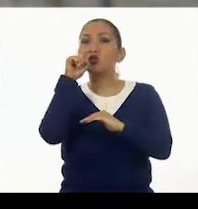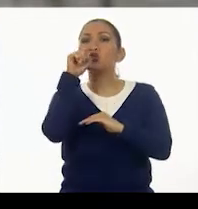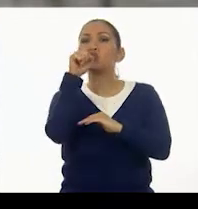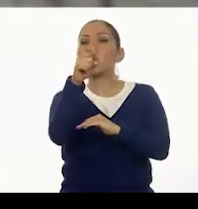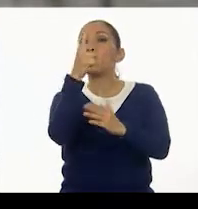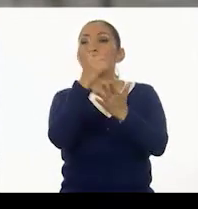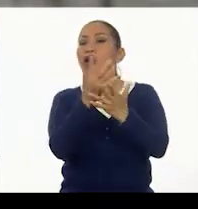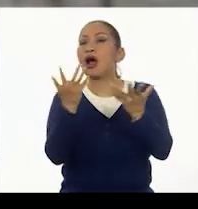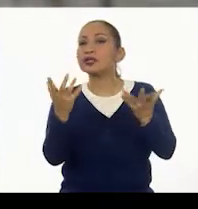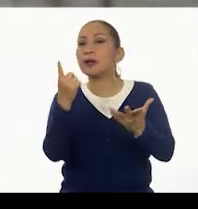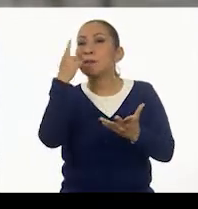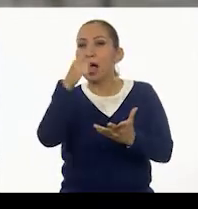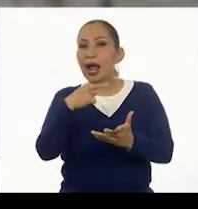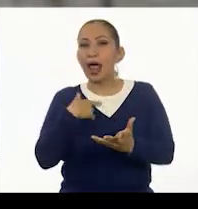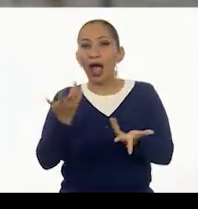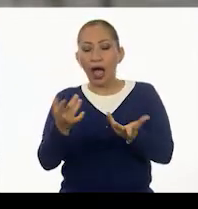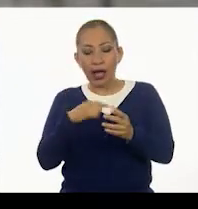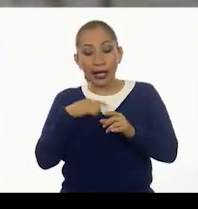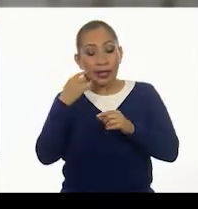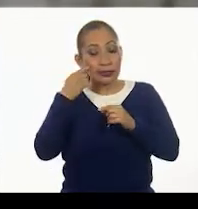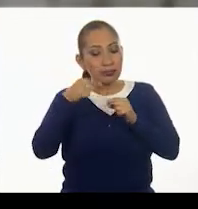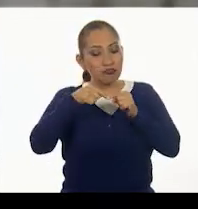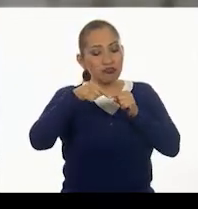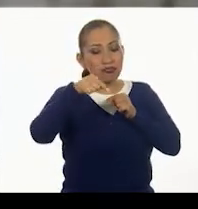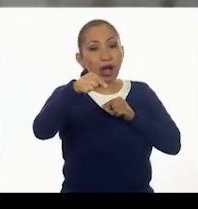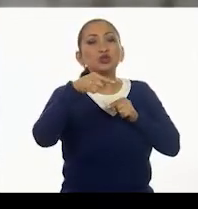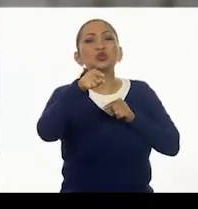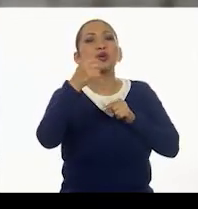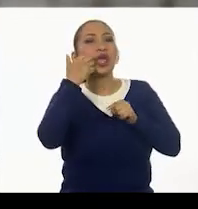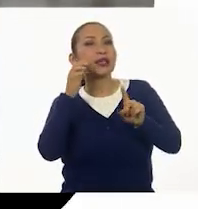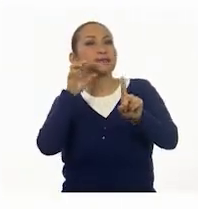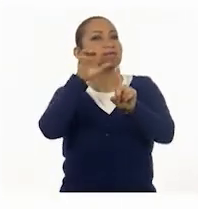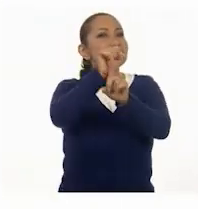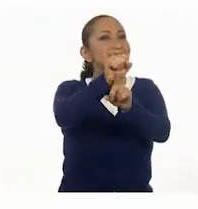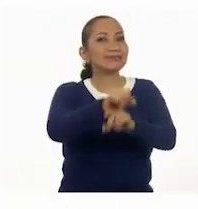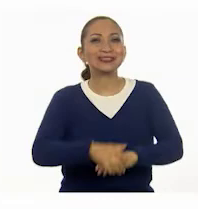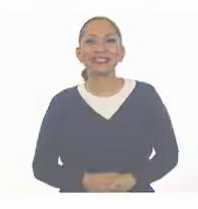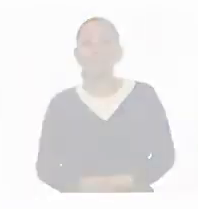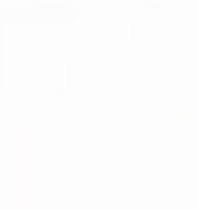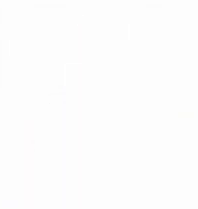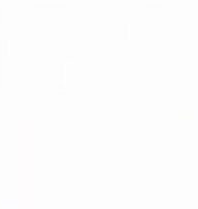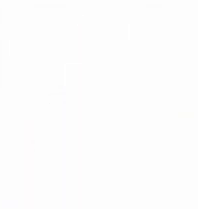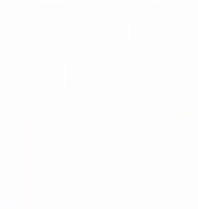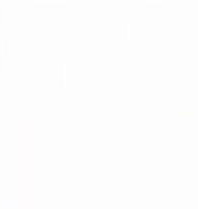solamente se crearon para marcar la distancia hasta donde tú quieres llegar.